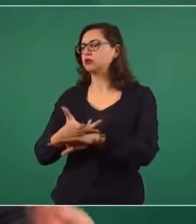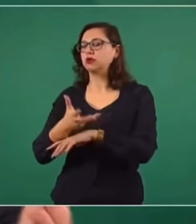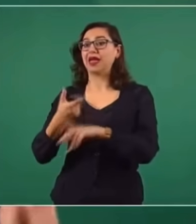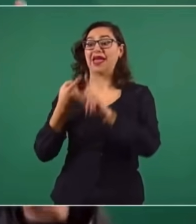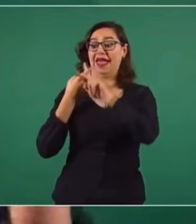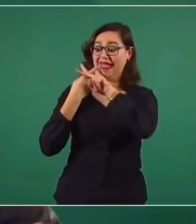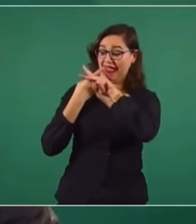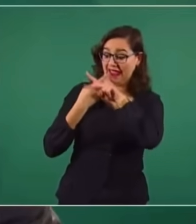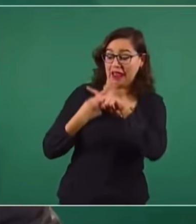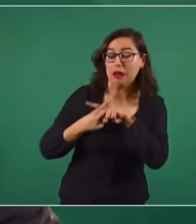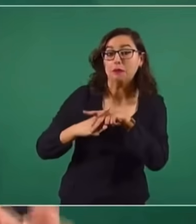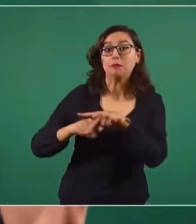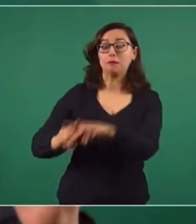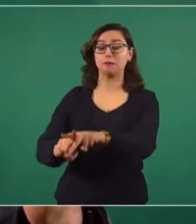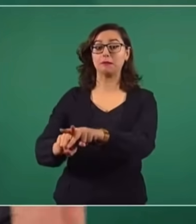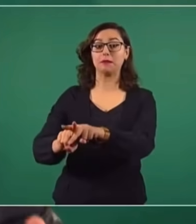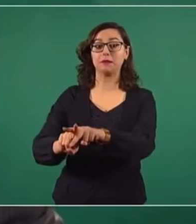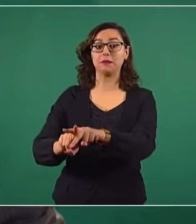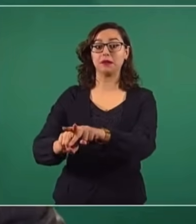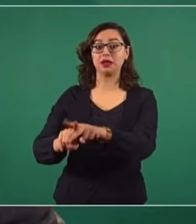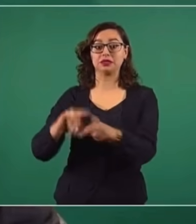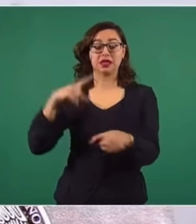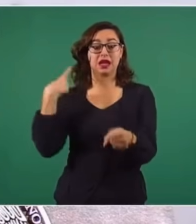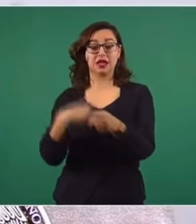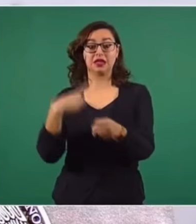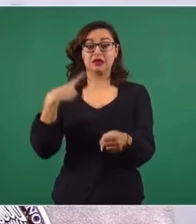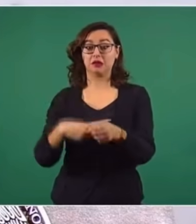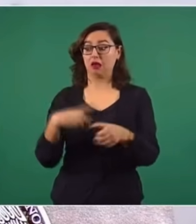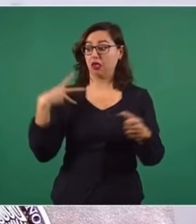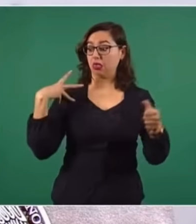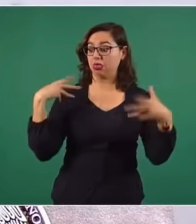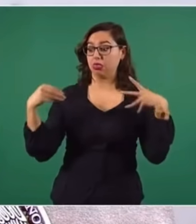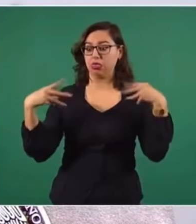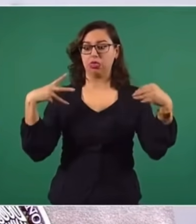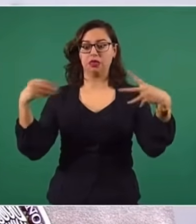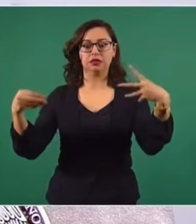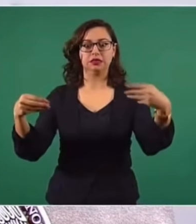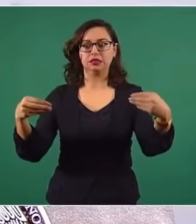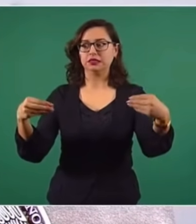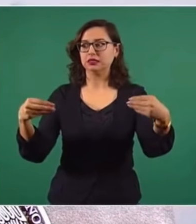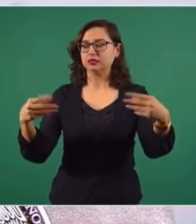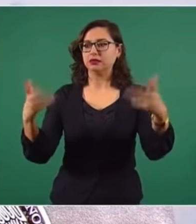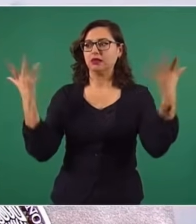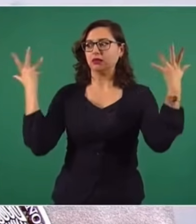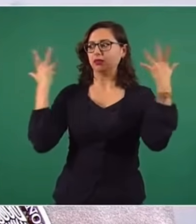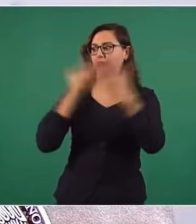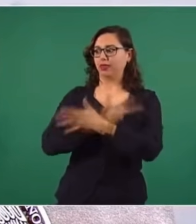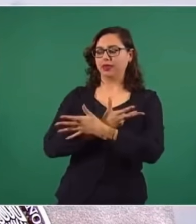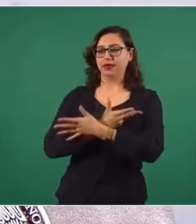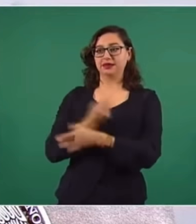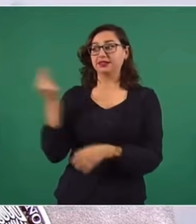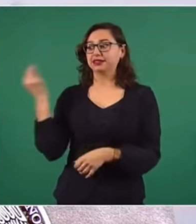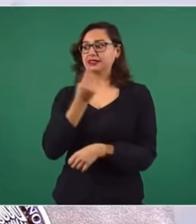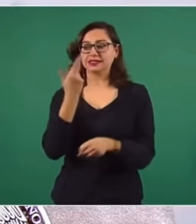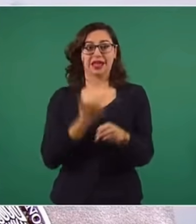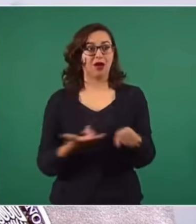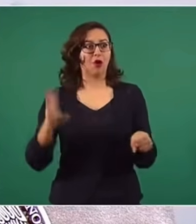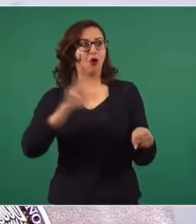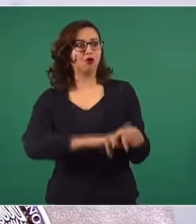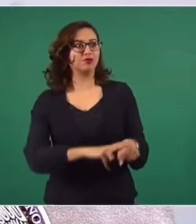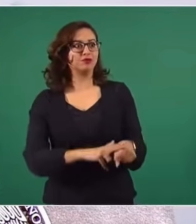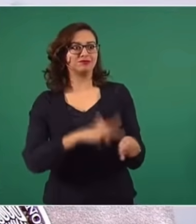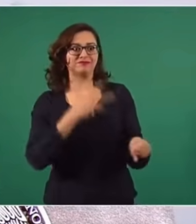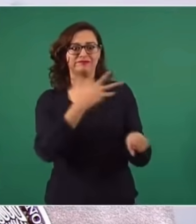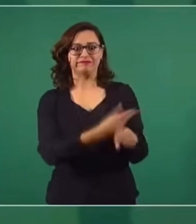país. Llega la epidemia, llega la enfermedad y lo que hay que ganar es tiempo para poder poner las